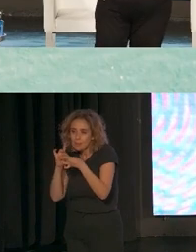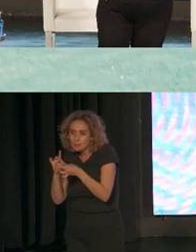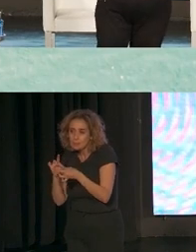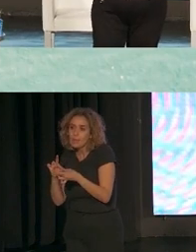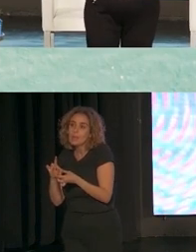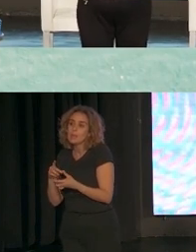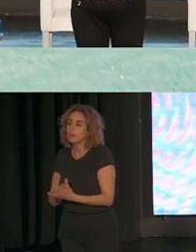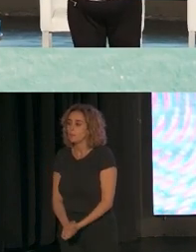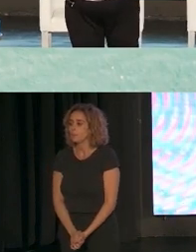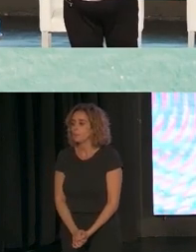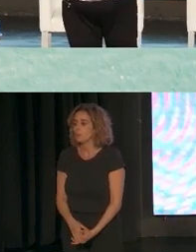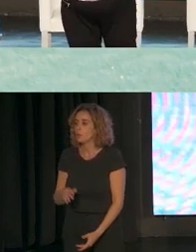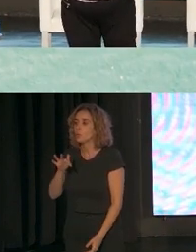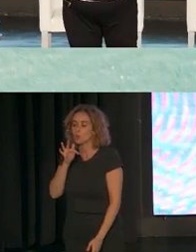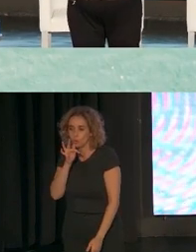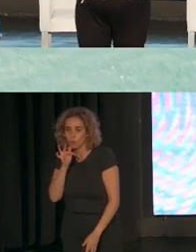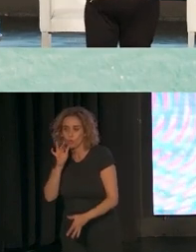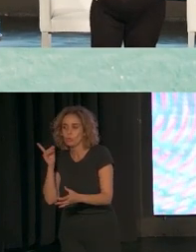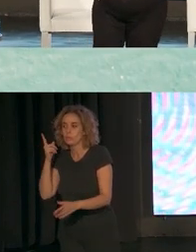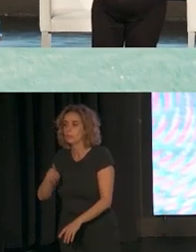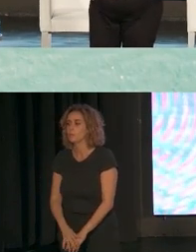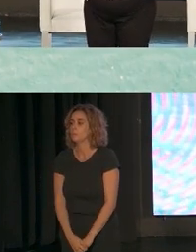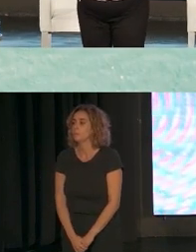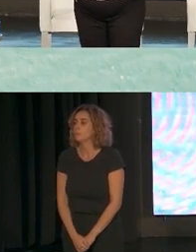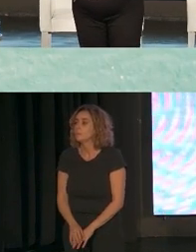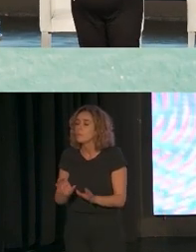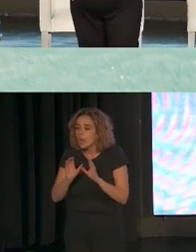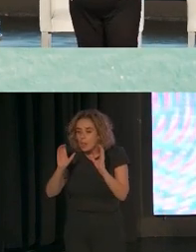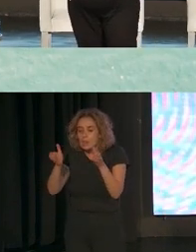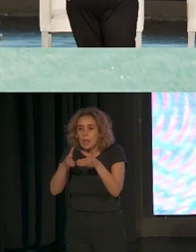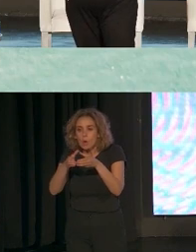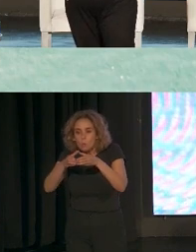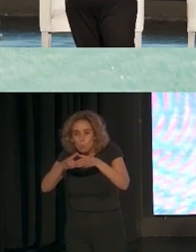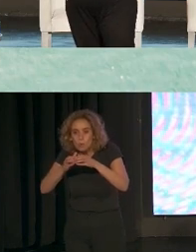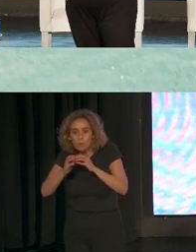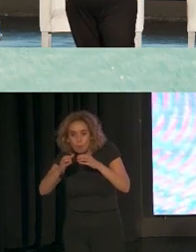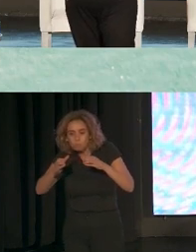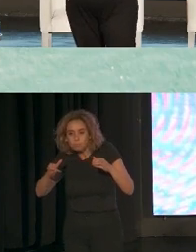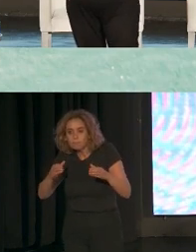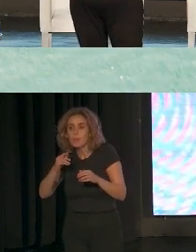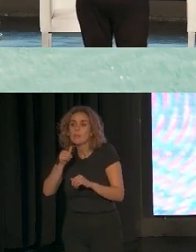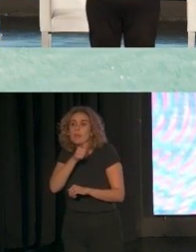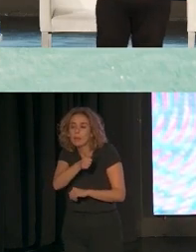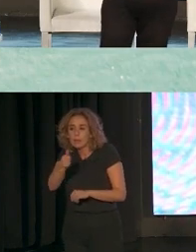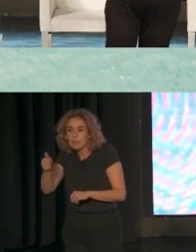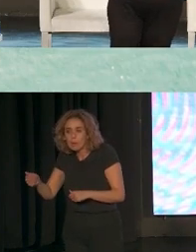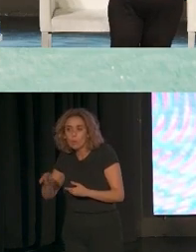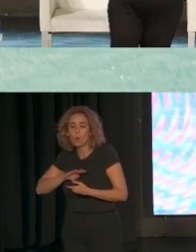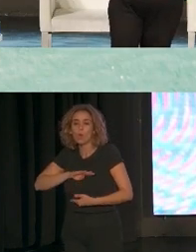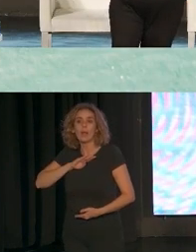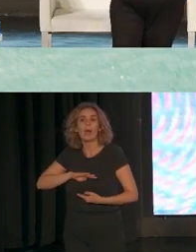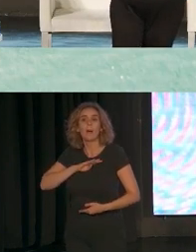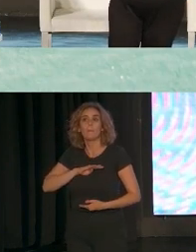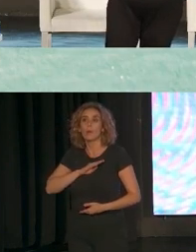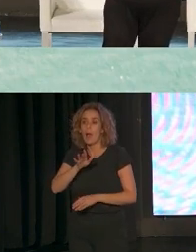dones en resumen que la comunidad va a crecer desde lo que cada uno es capaz de aportar a